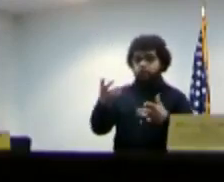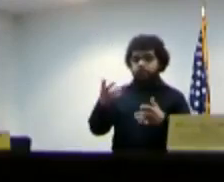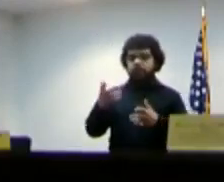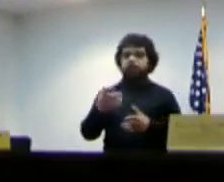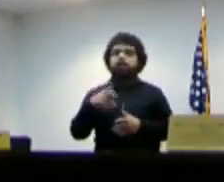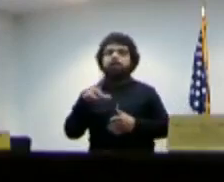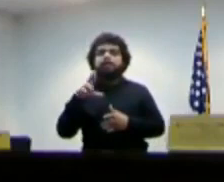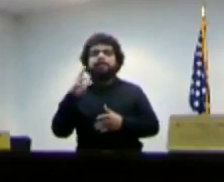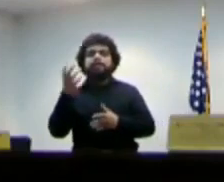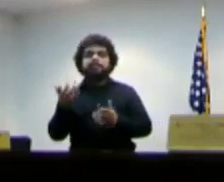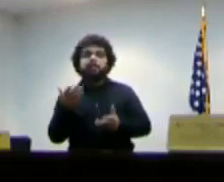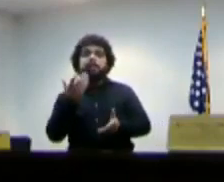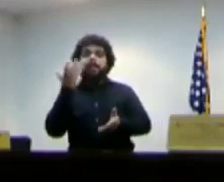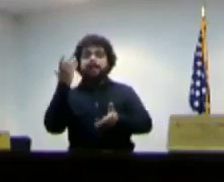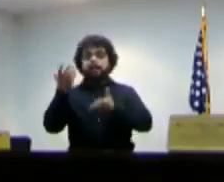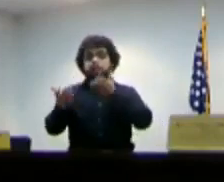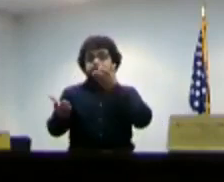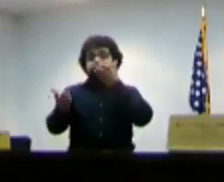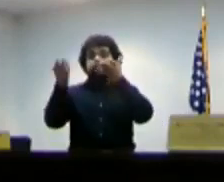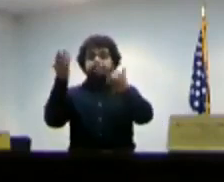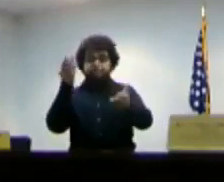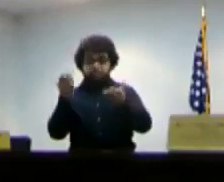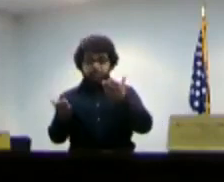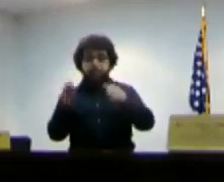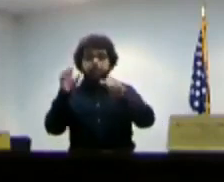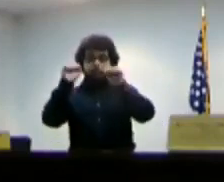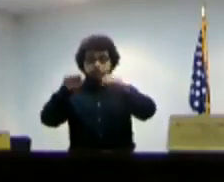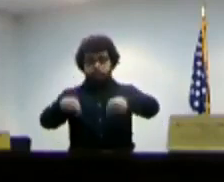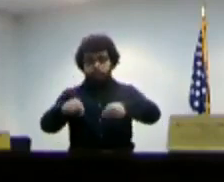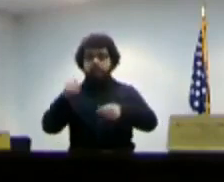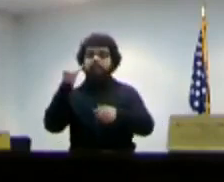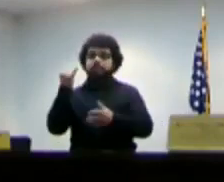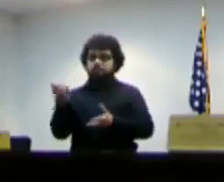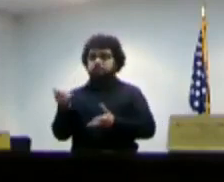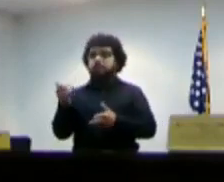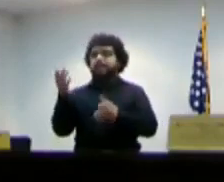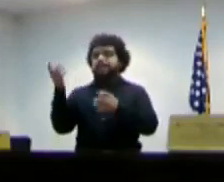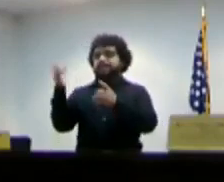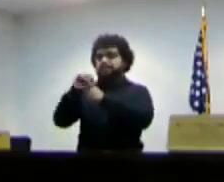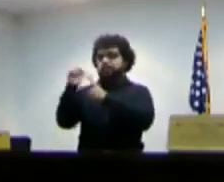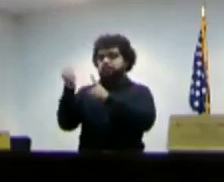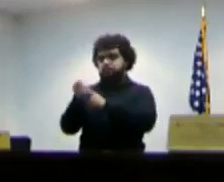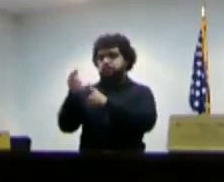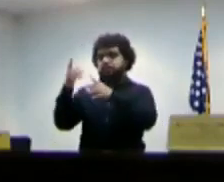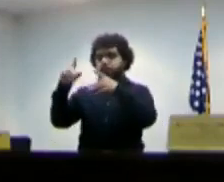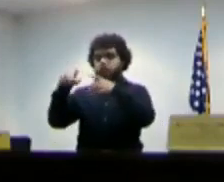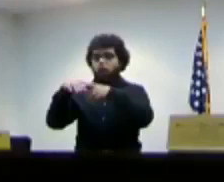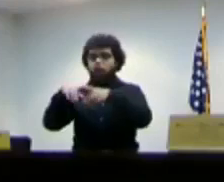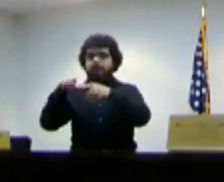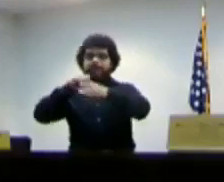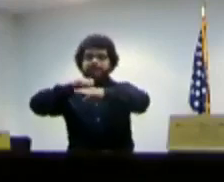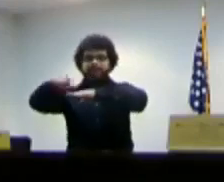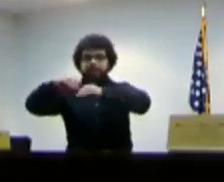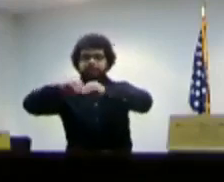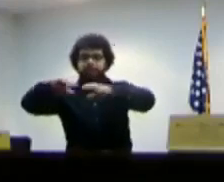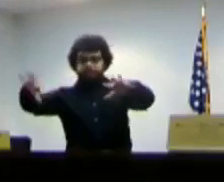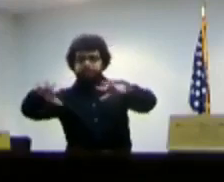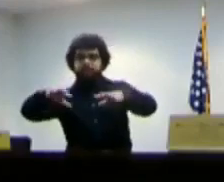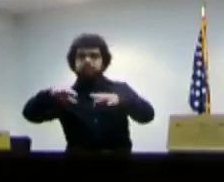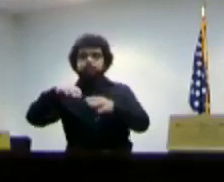entre las posibles causas es situaciones en evento de transmisión que las unidades reaccionan